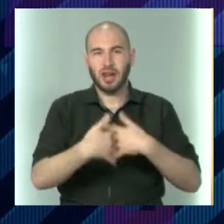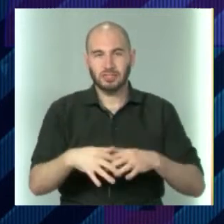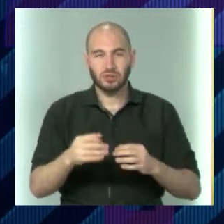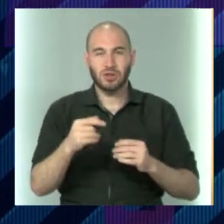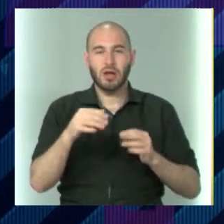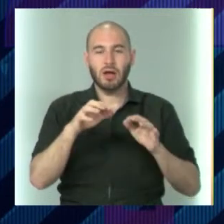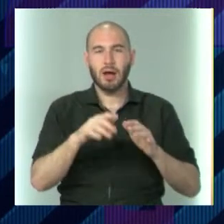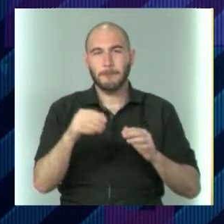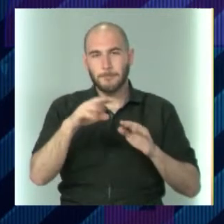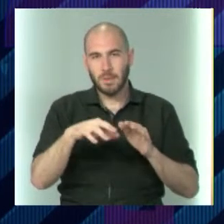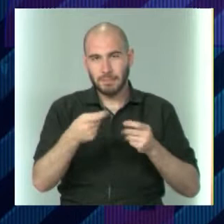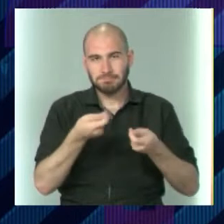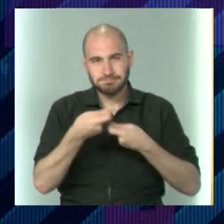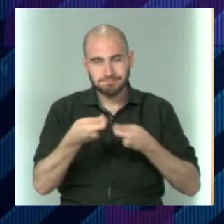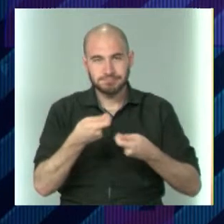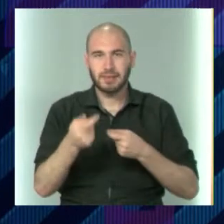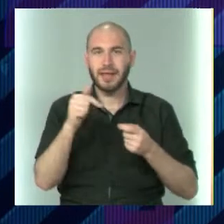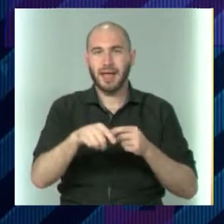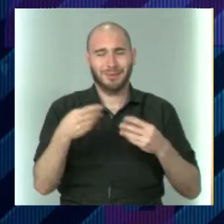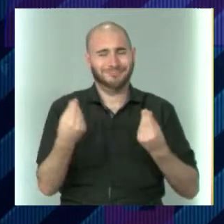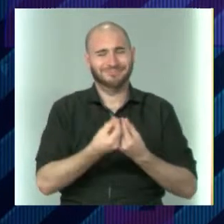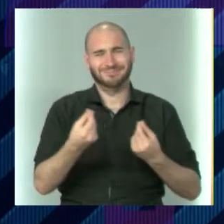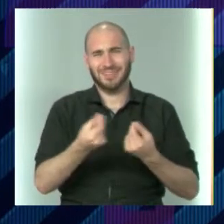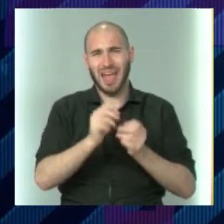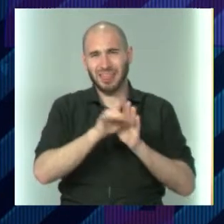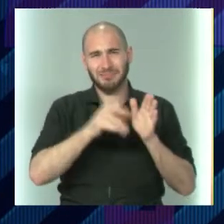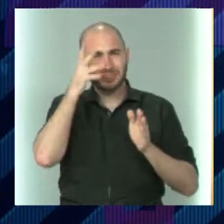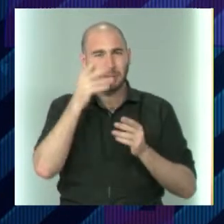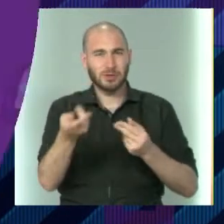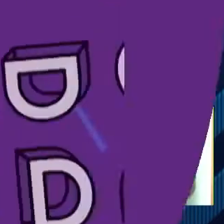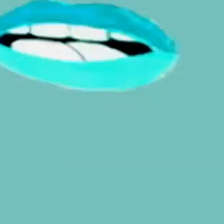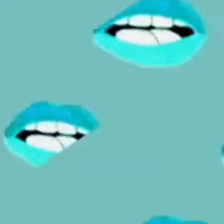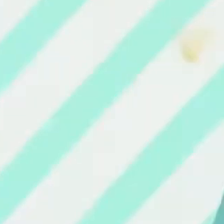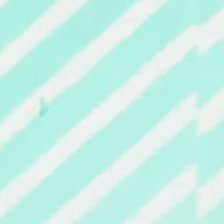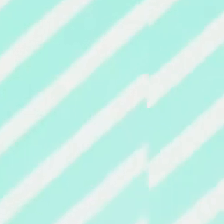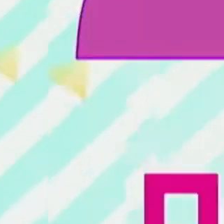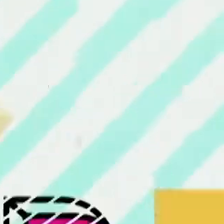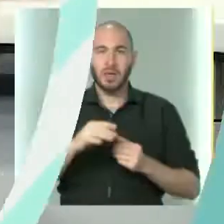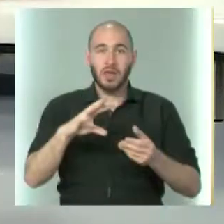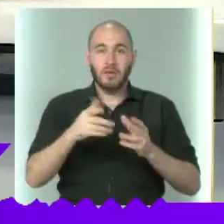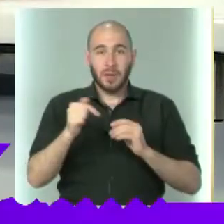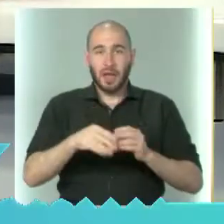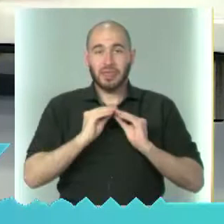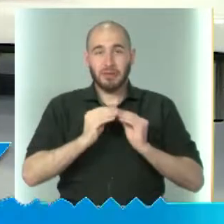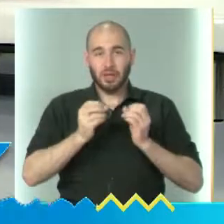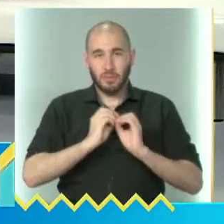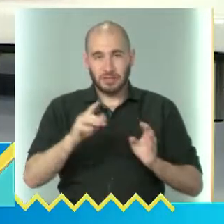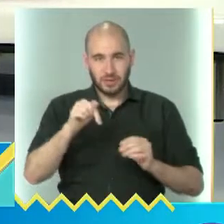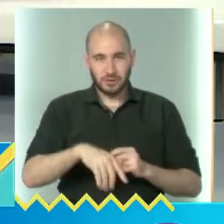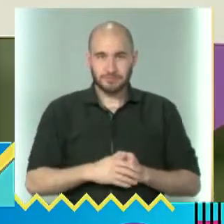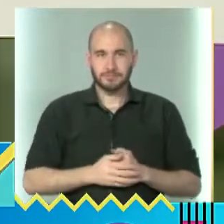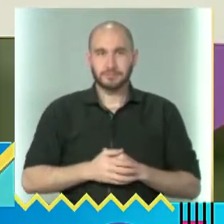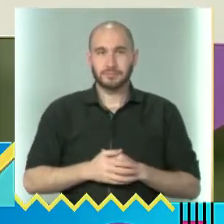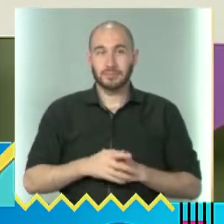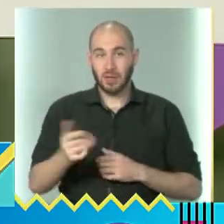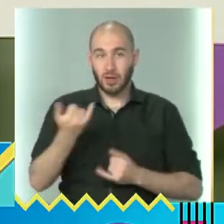con el sistema donde se manipulan grandes cantidades de datos de los usuarios. Así que de esta manera abrimos el debate del día de hoy, Fer. Bueno,